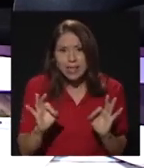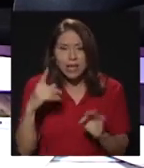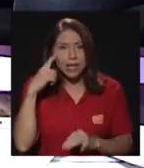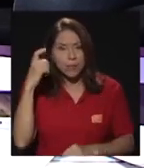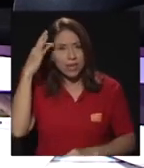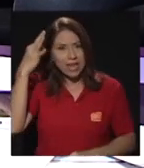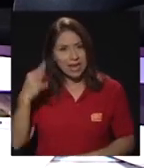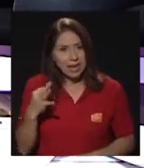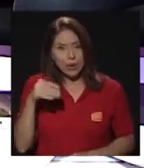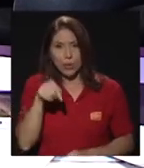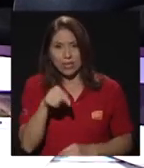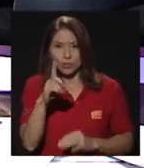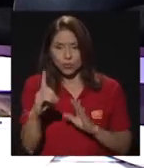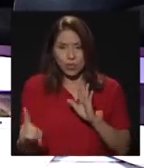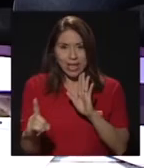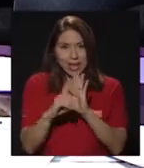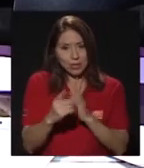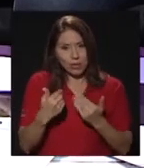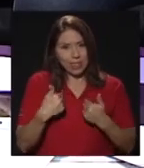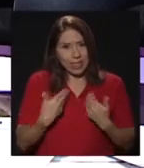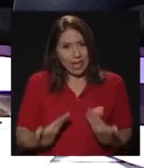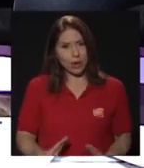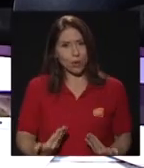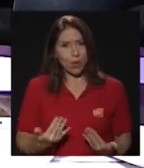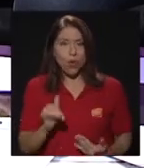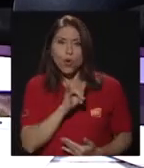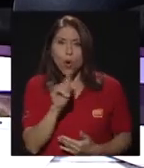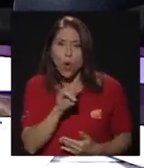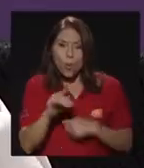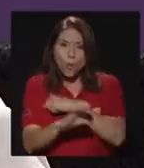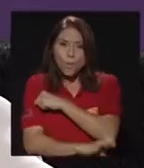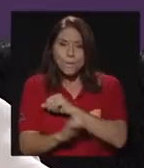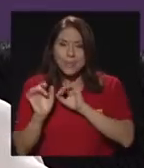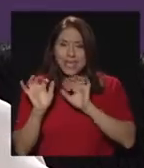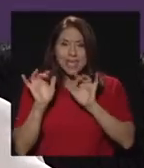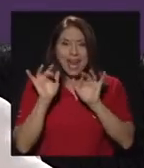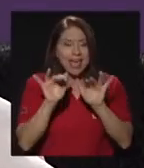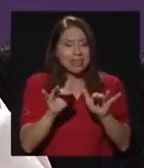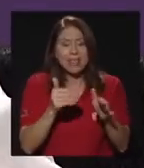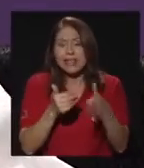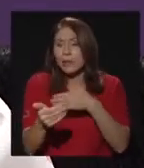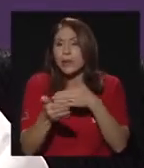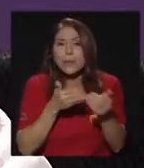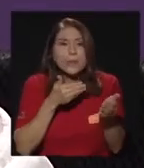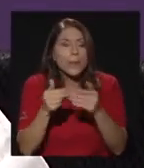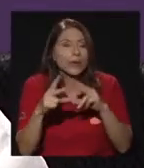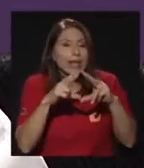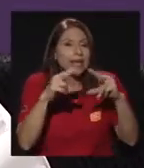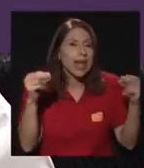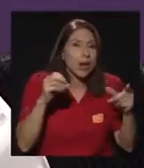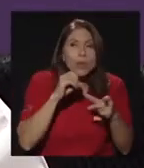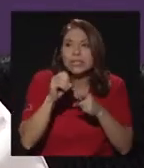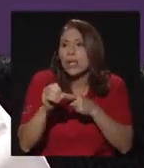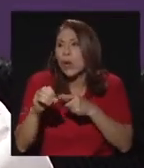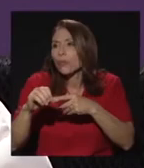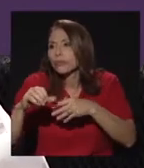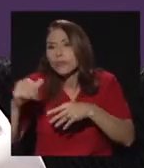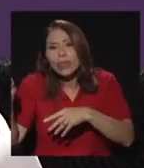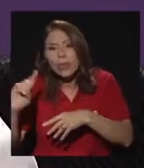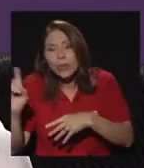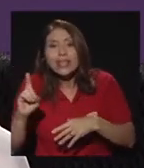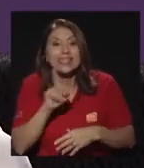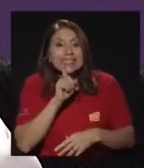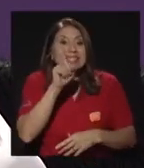que es un derecho que yo tengo como migrante, independientemente que sea nicaragüense. Sí es cierto, yo tengo